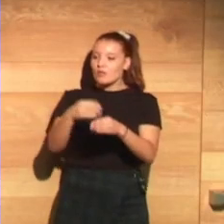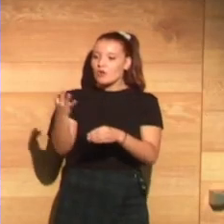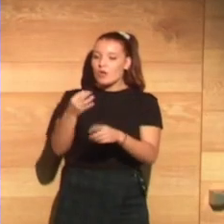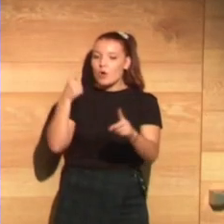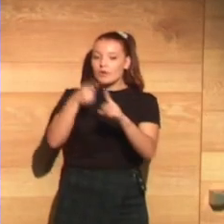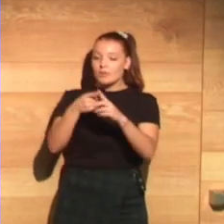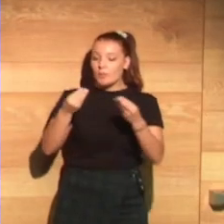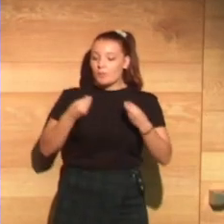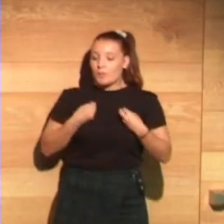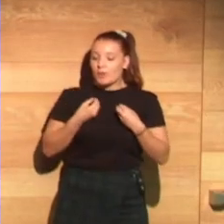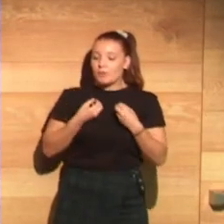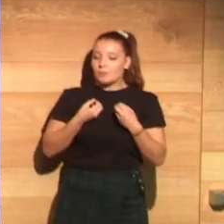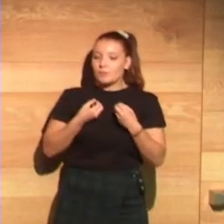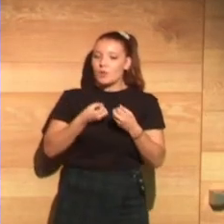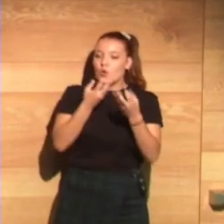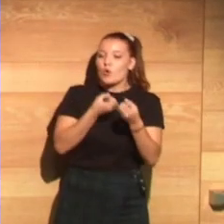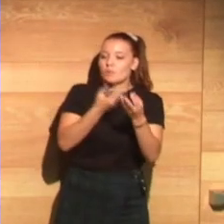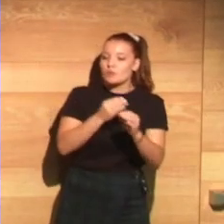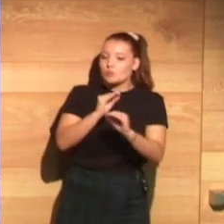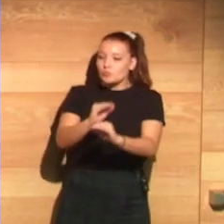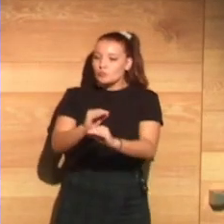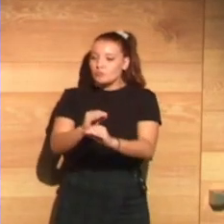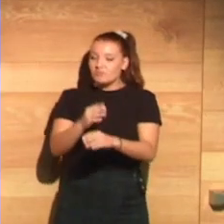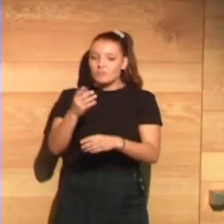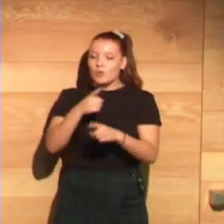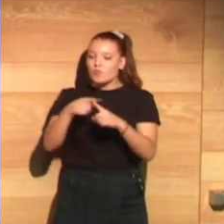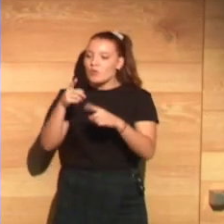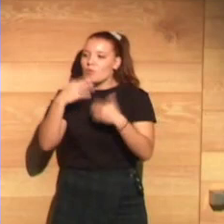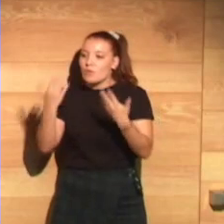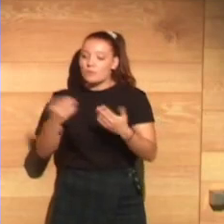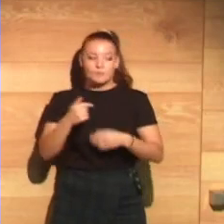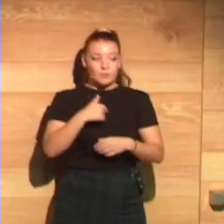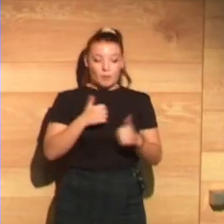ti te anime a realizar su biografía.